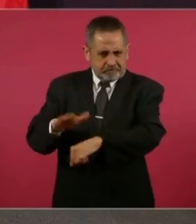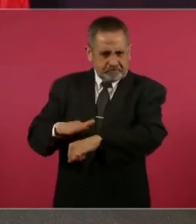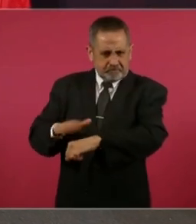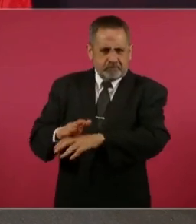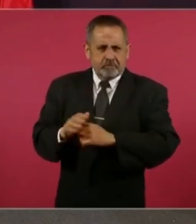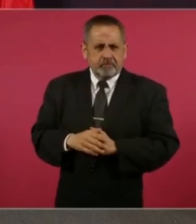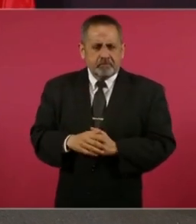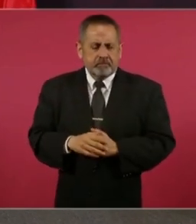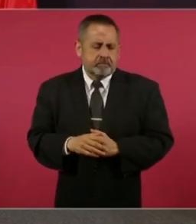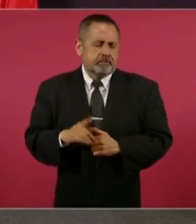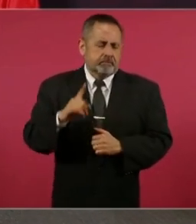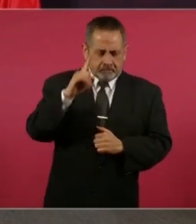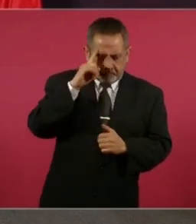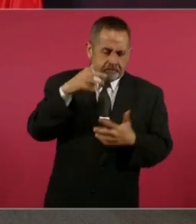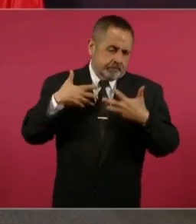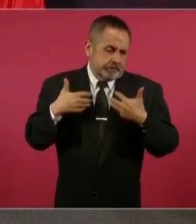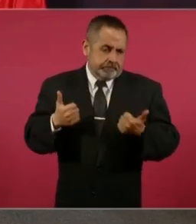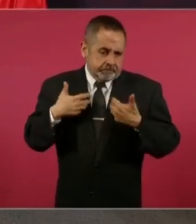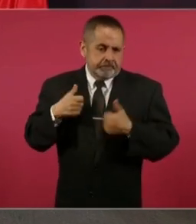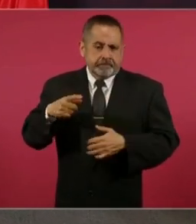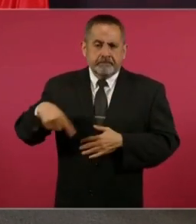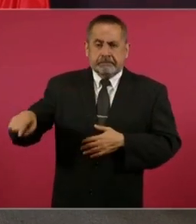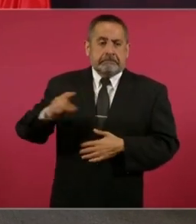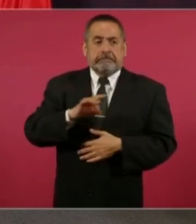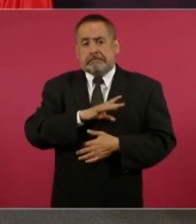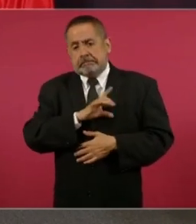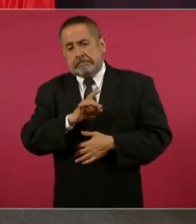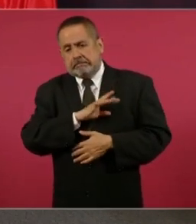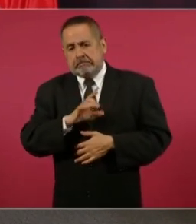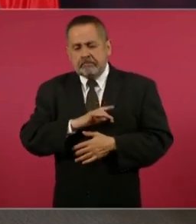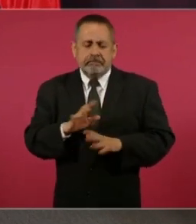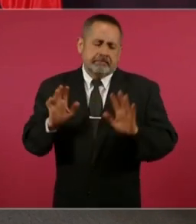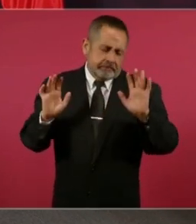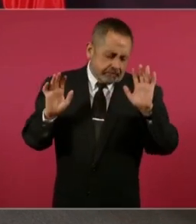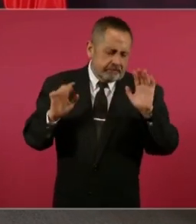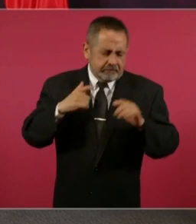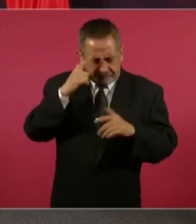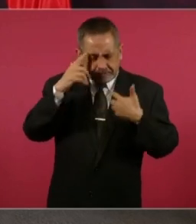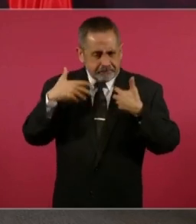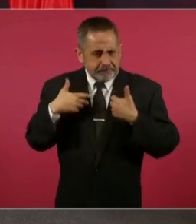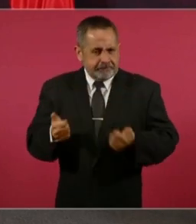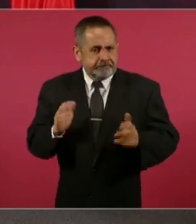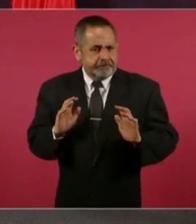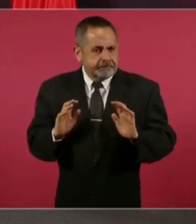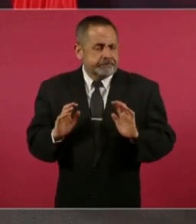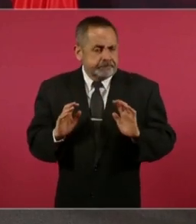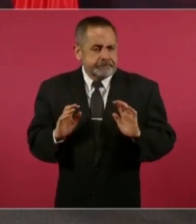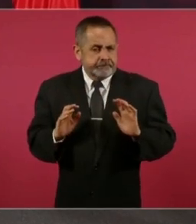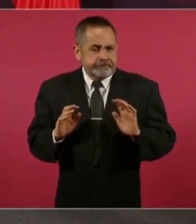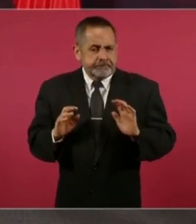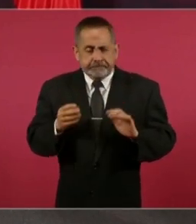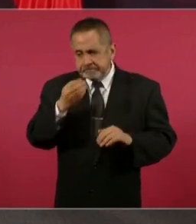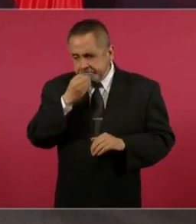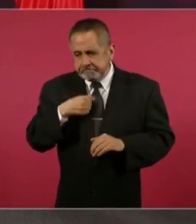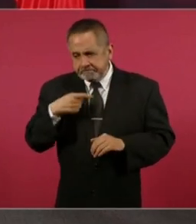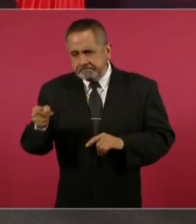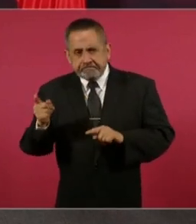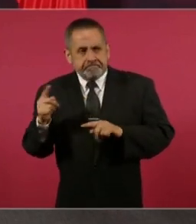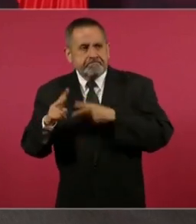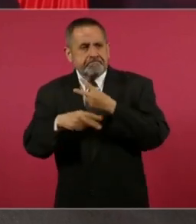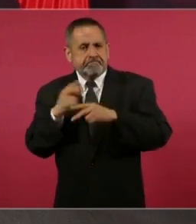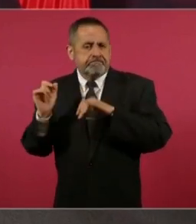que entiendo que por temor eh tenga que